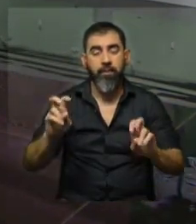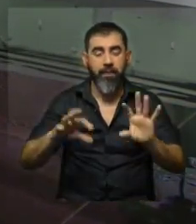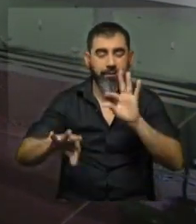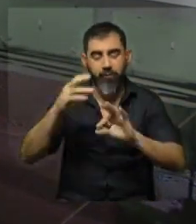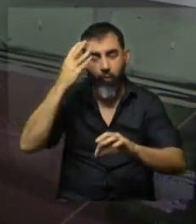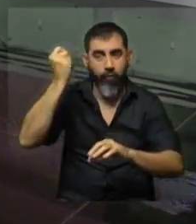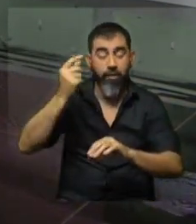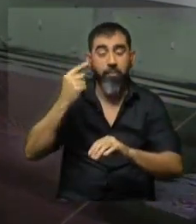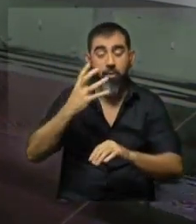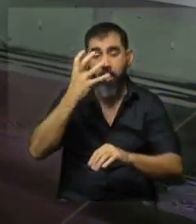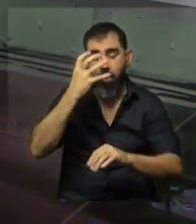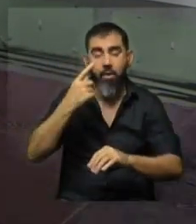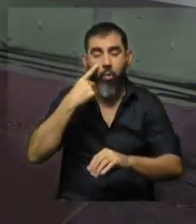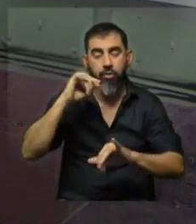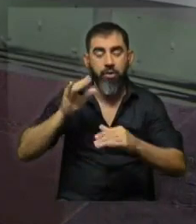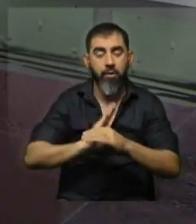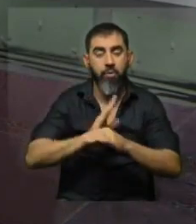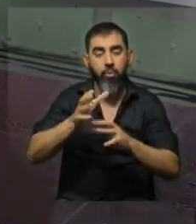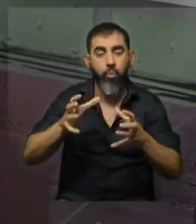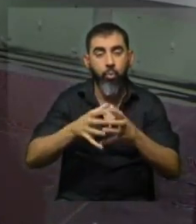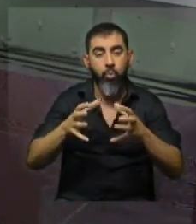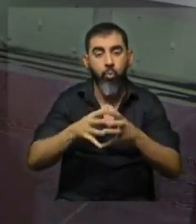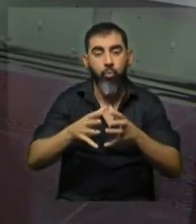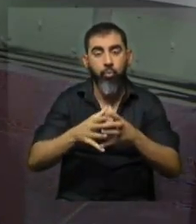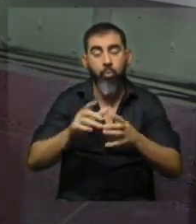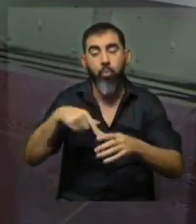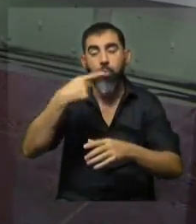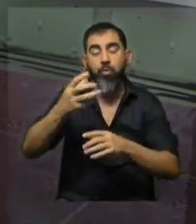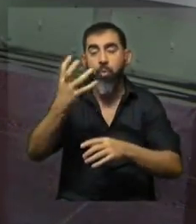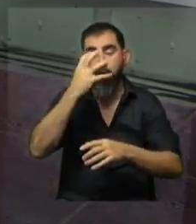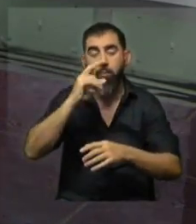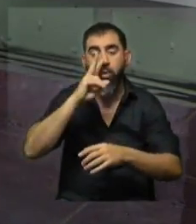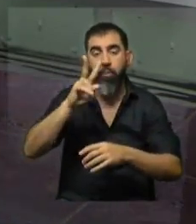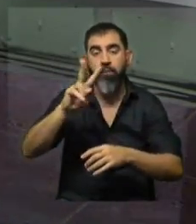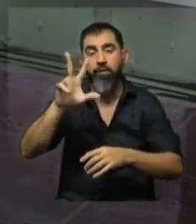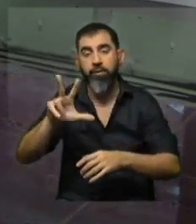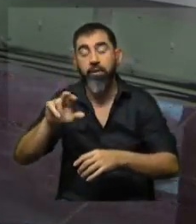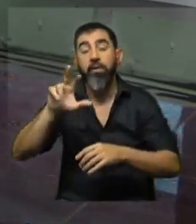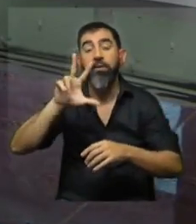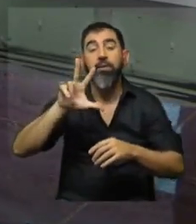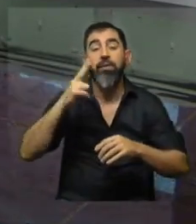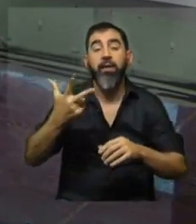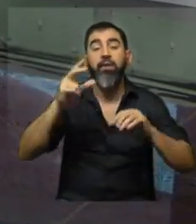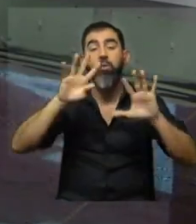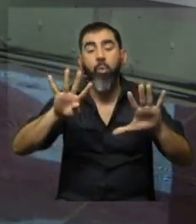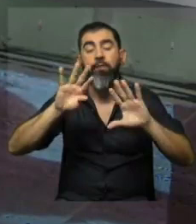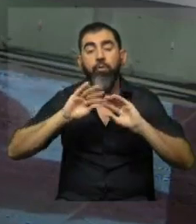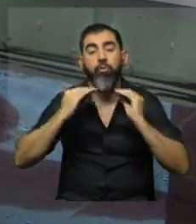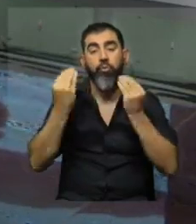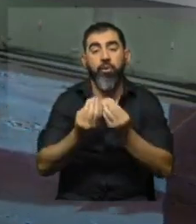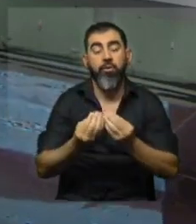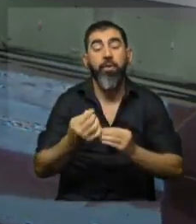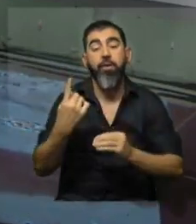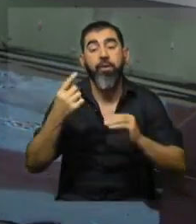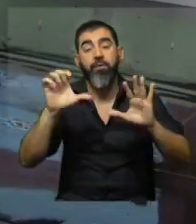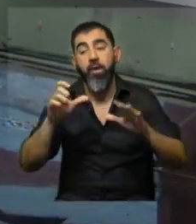bueno, conocemos todos los conjuntos que van a animar el próximo carnaval 2023, van a ser 39 en definitiva,